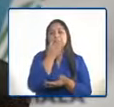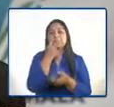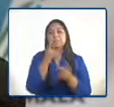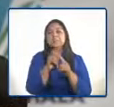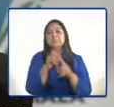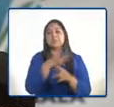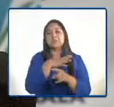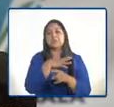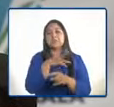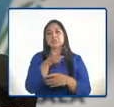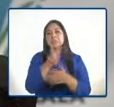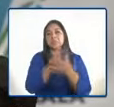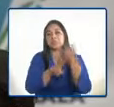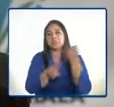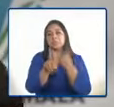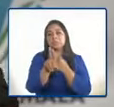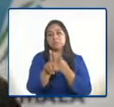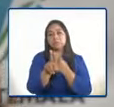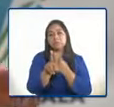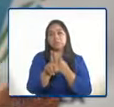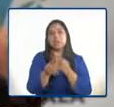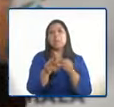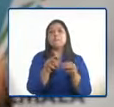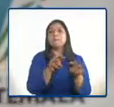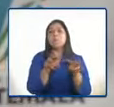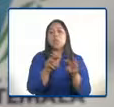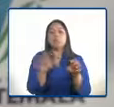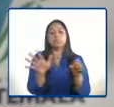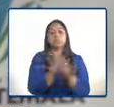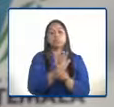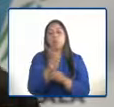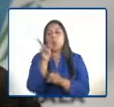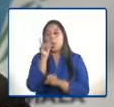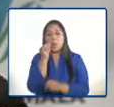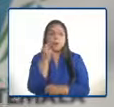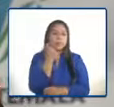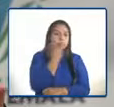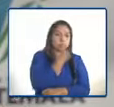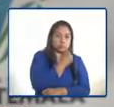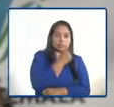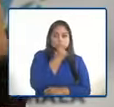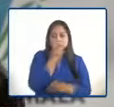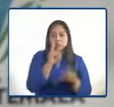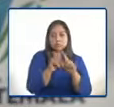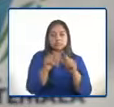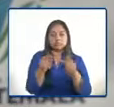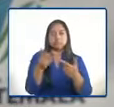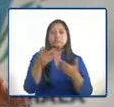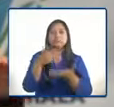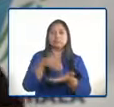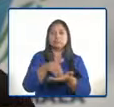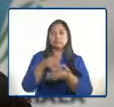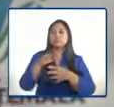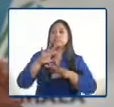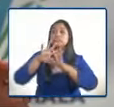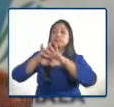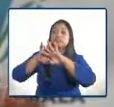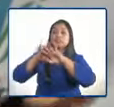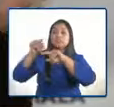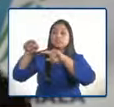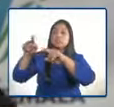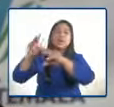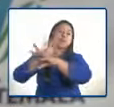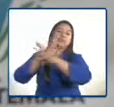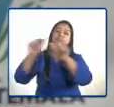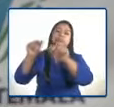poder tener el modelo completo para hombres y mujeres, y los centros de privación de libertad anteriores dejarán de existir